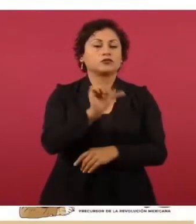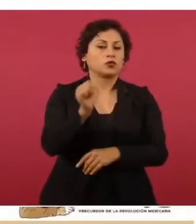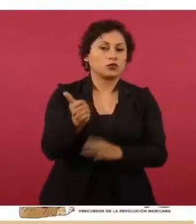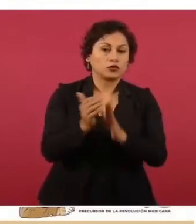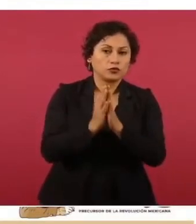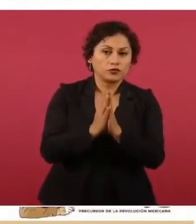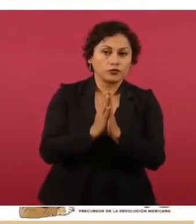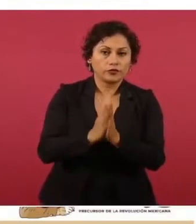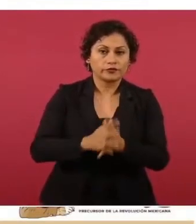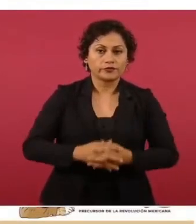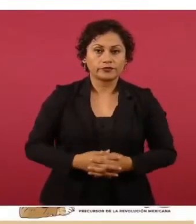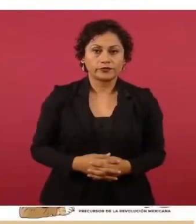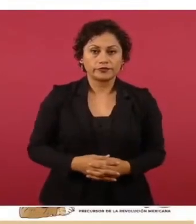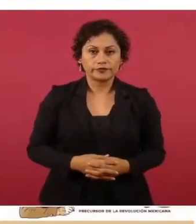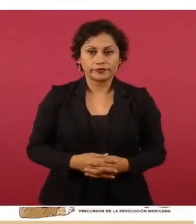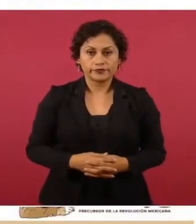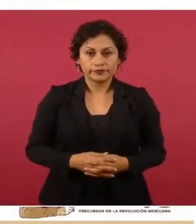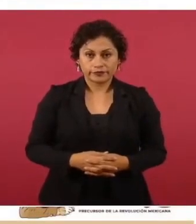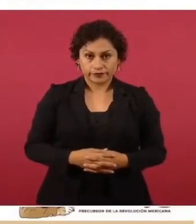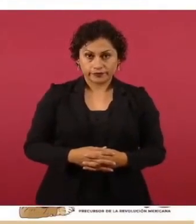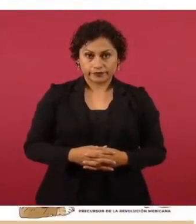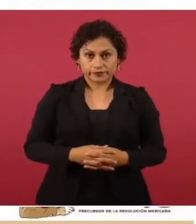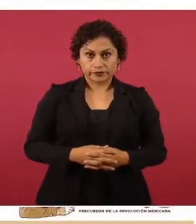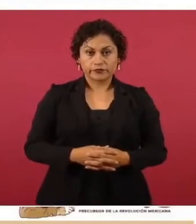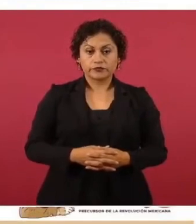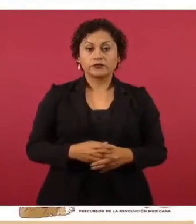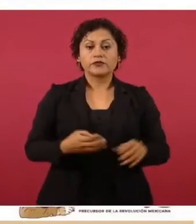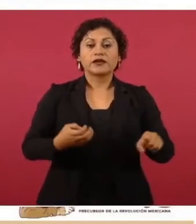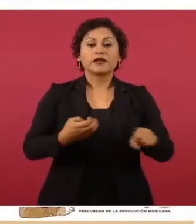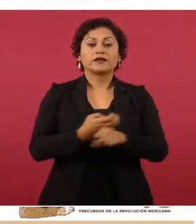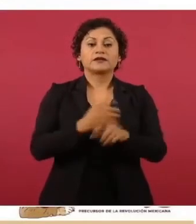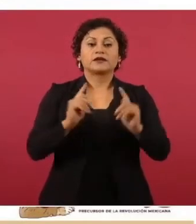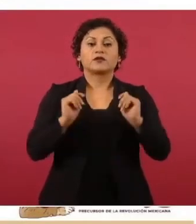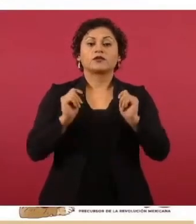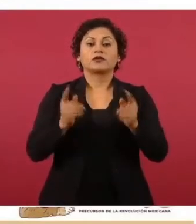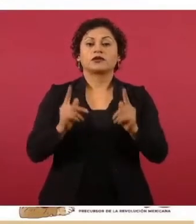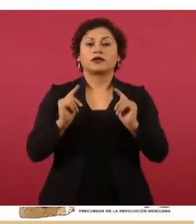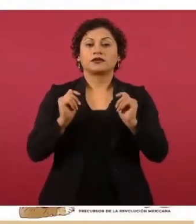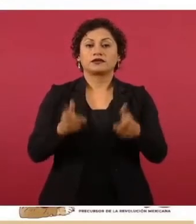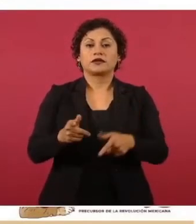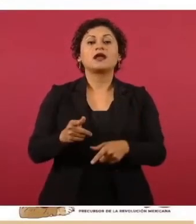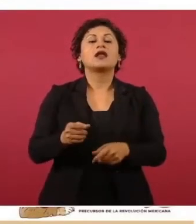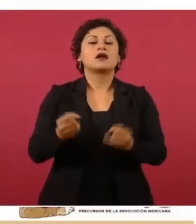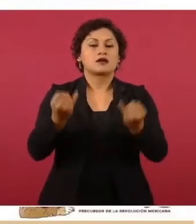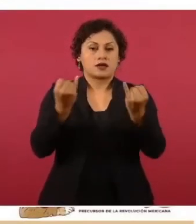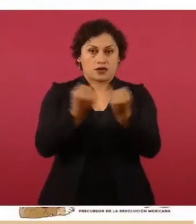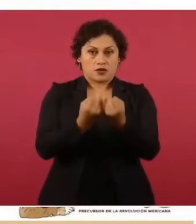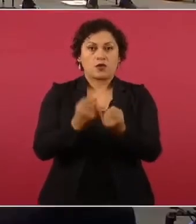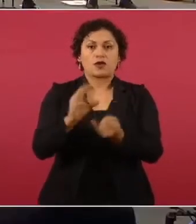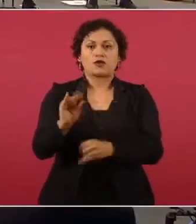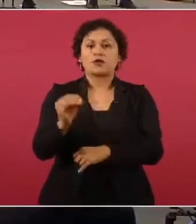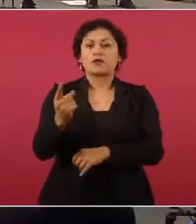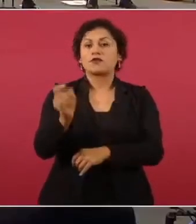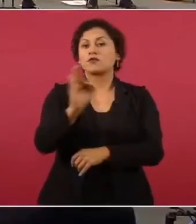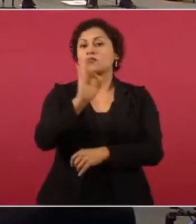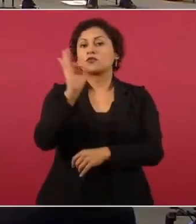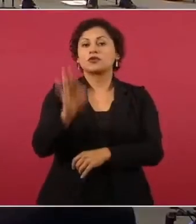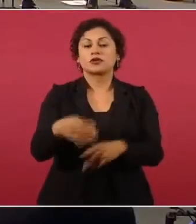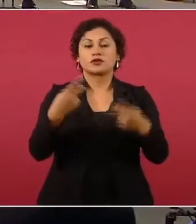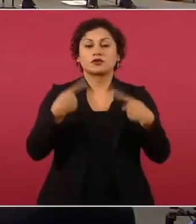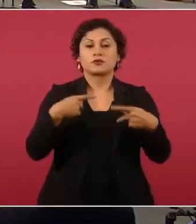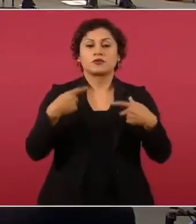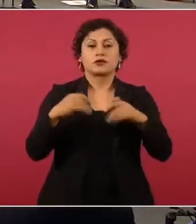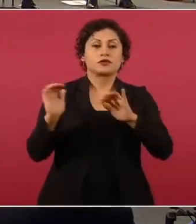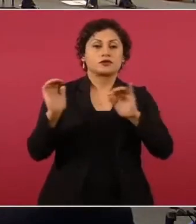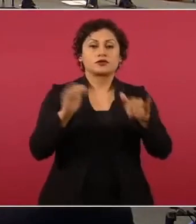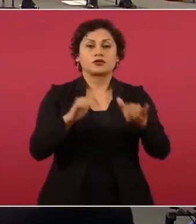favor. En el caso de Tlaxcala, también tenemos esta cobertura de 91% de médicos generales y